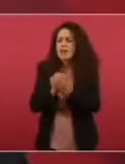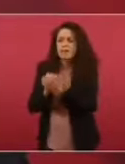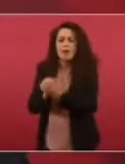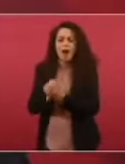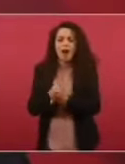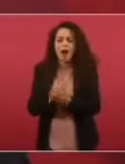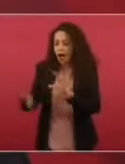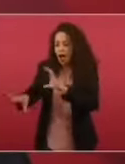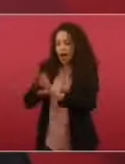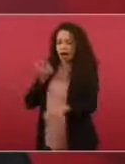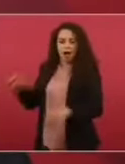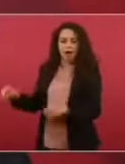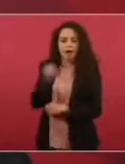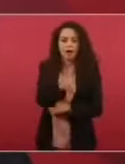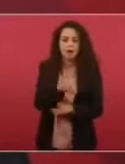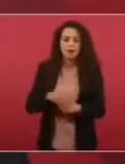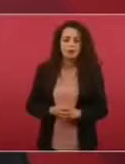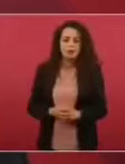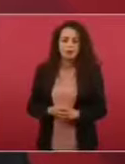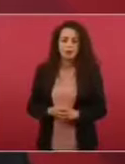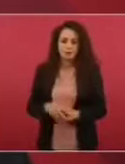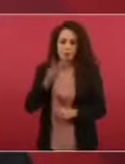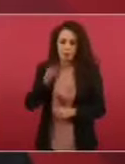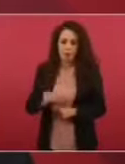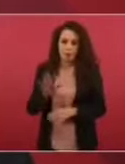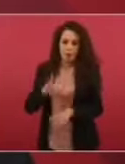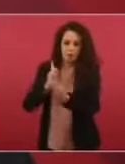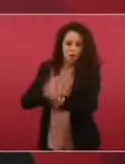y la burla era la tómbola,